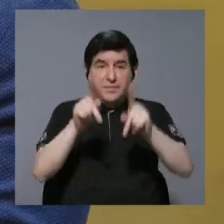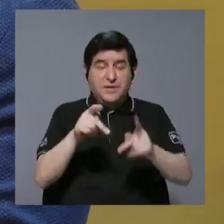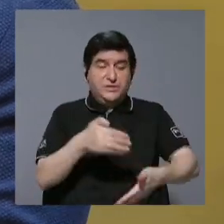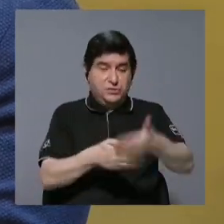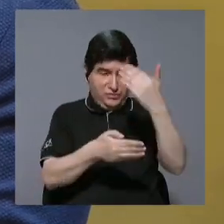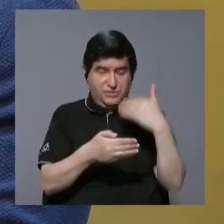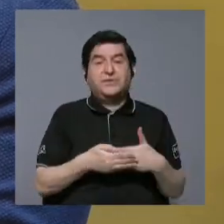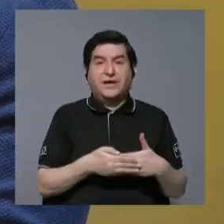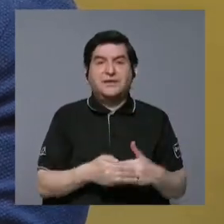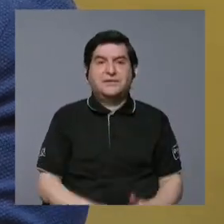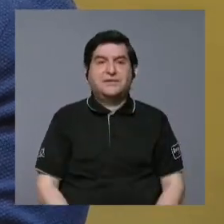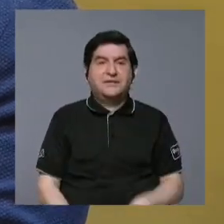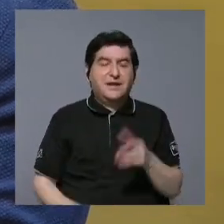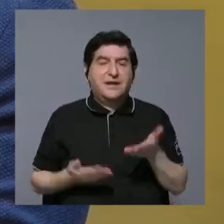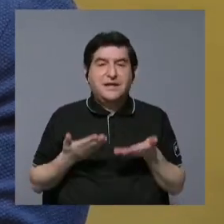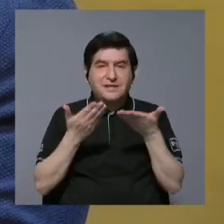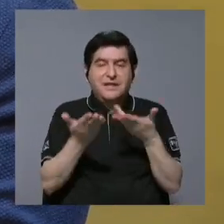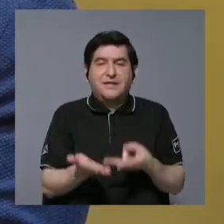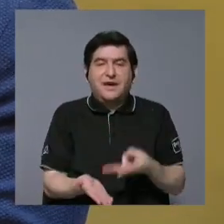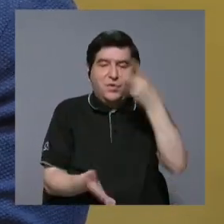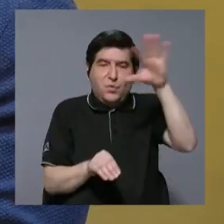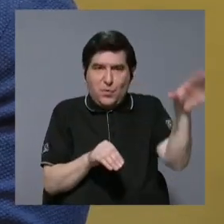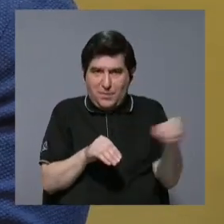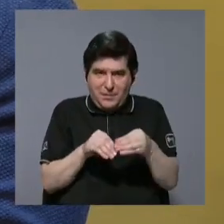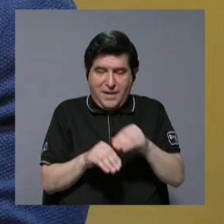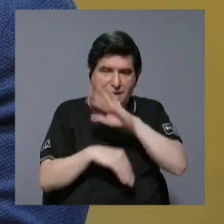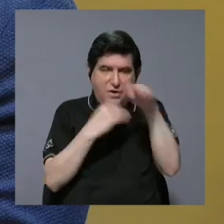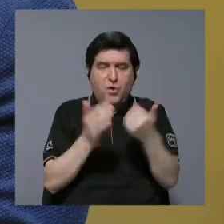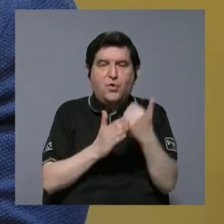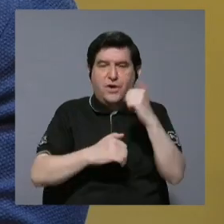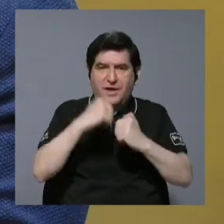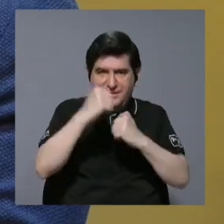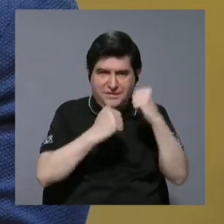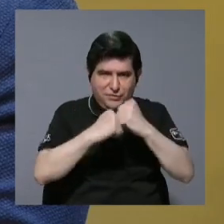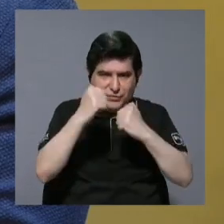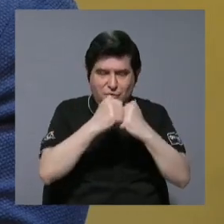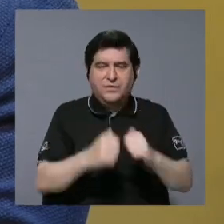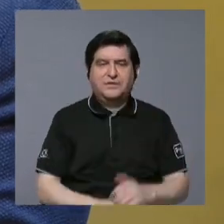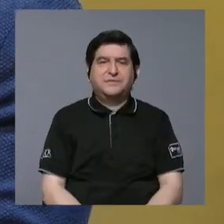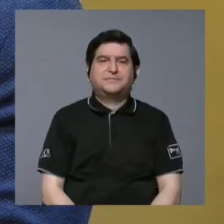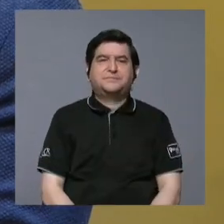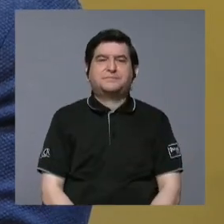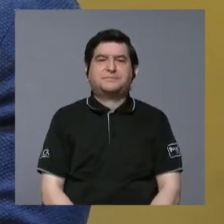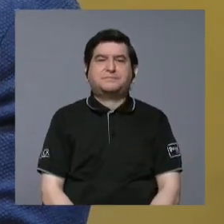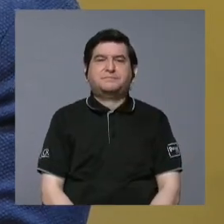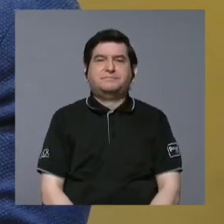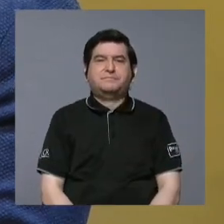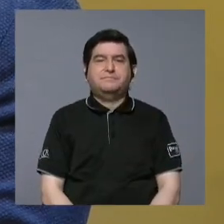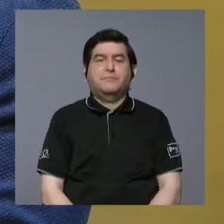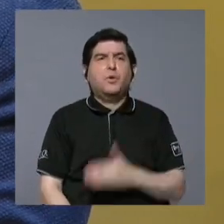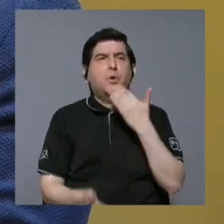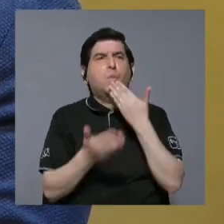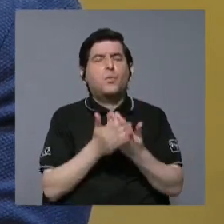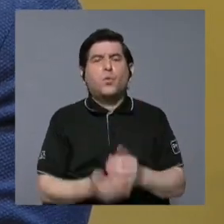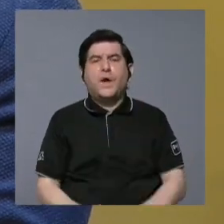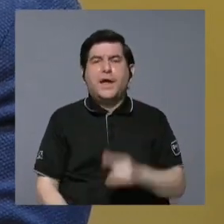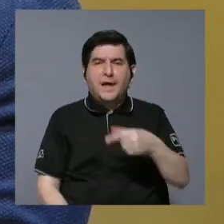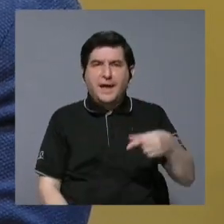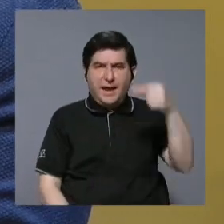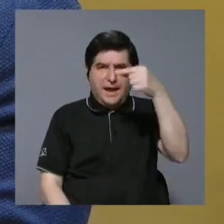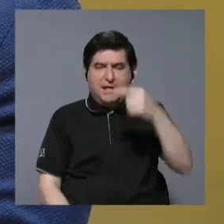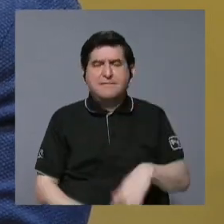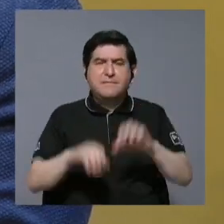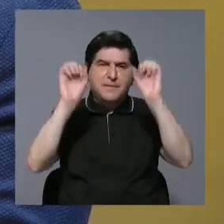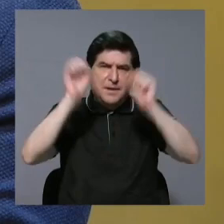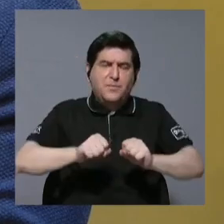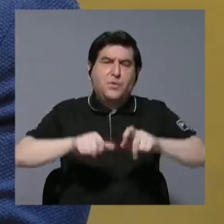atrás son las que le dan valor agregado a toda la infraestructura. Entonces, a veces un buen gerente puede